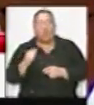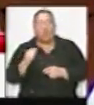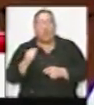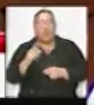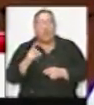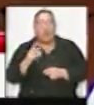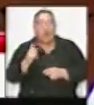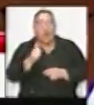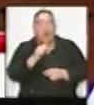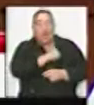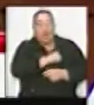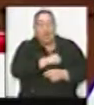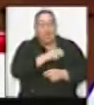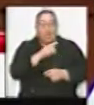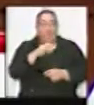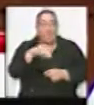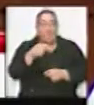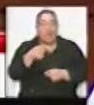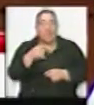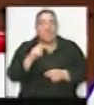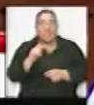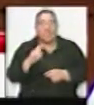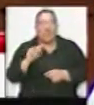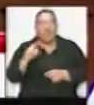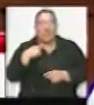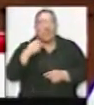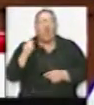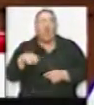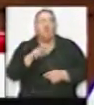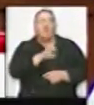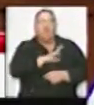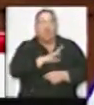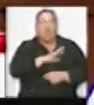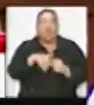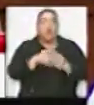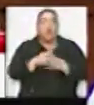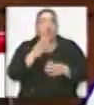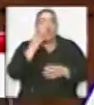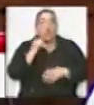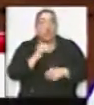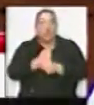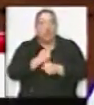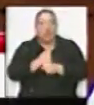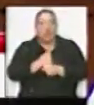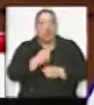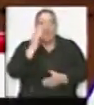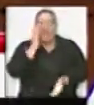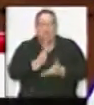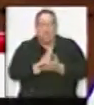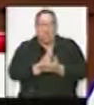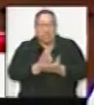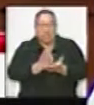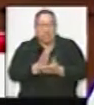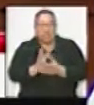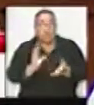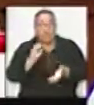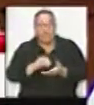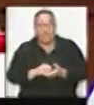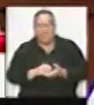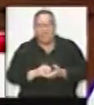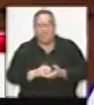Magistratura, que incluye información básica sobre su formación académica y experiencia laboral, sanciones disciplinarias